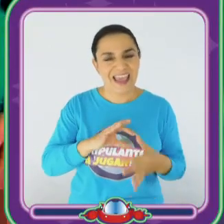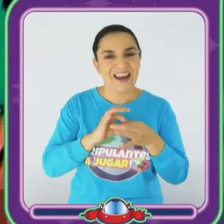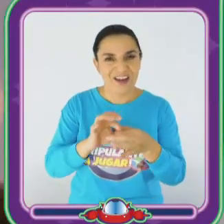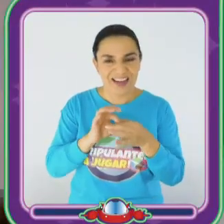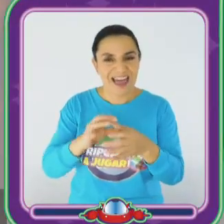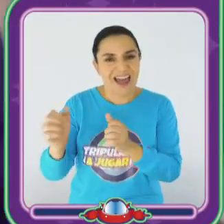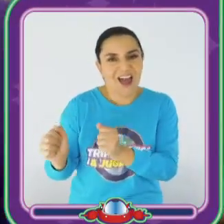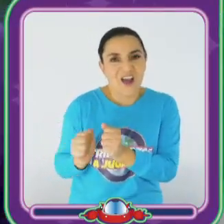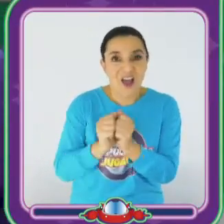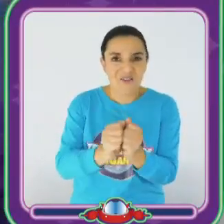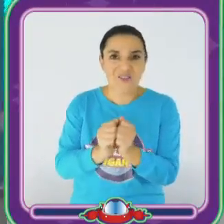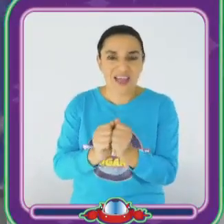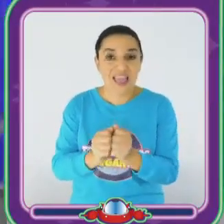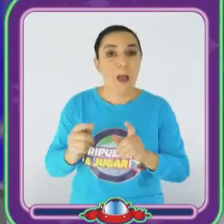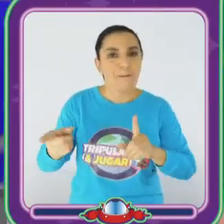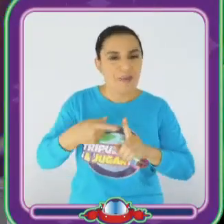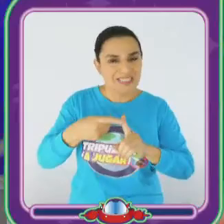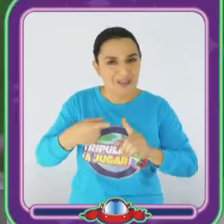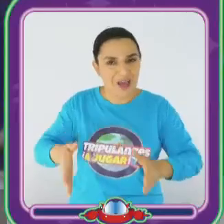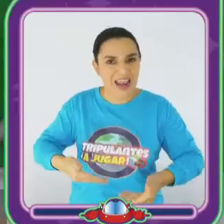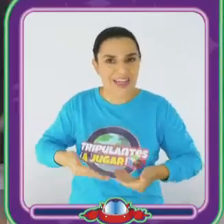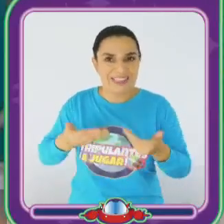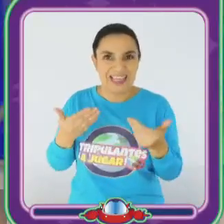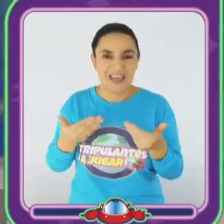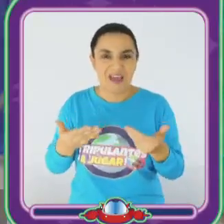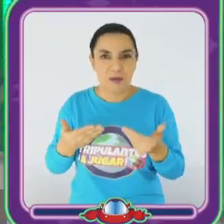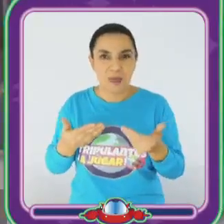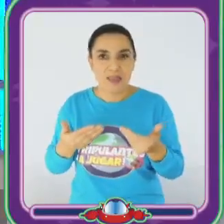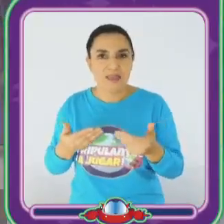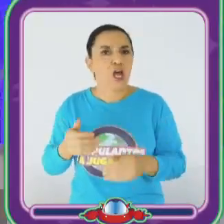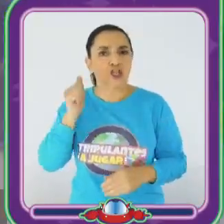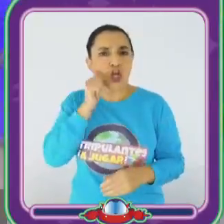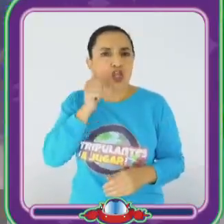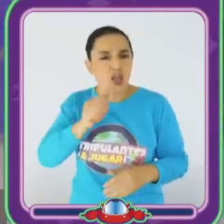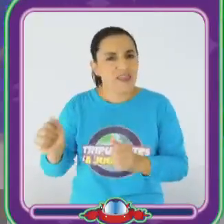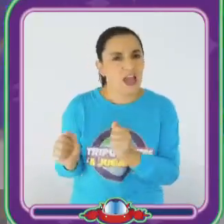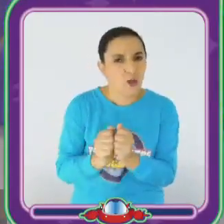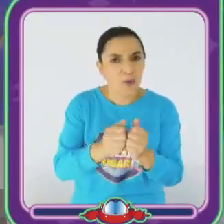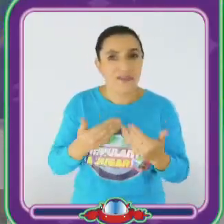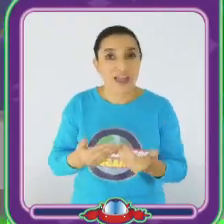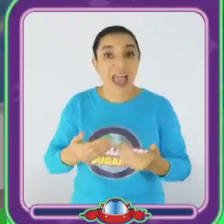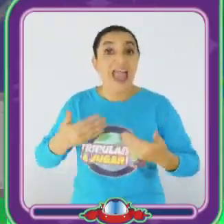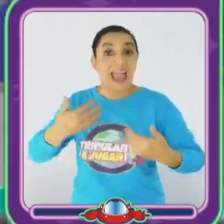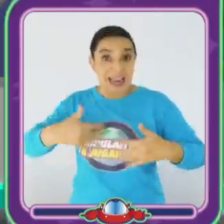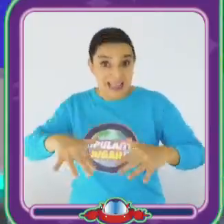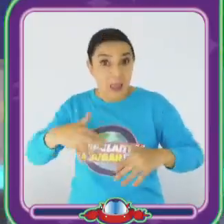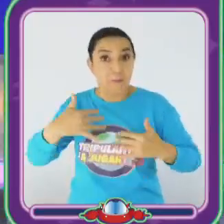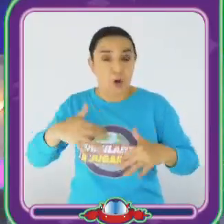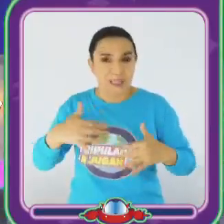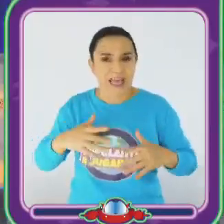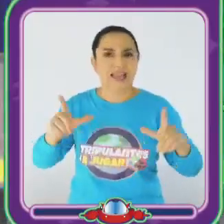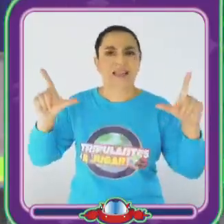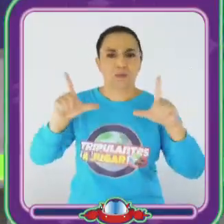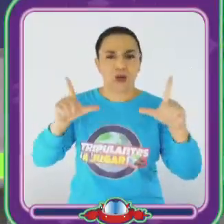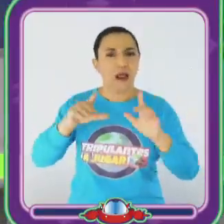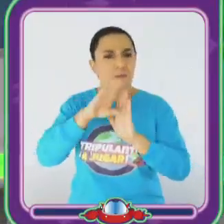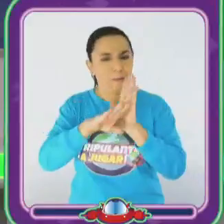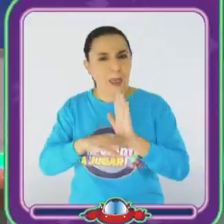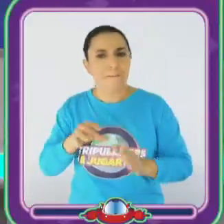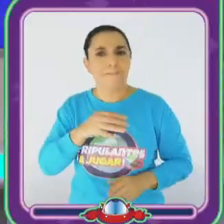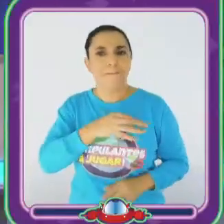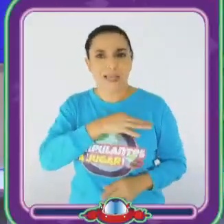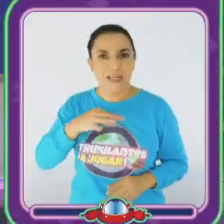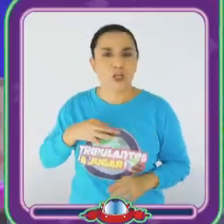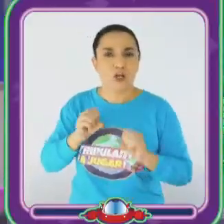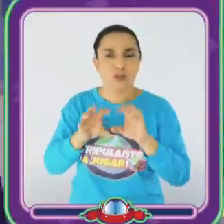Quiero darle las gracias por la compañía, por participar activamente, por estar cada día con nosotros en nuestro importante programa del Ministerio